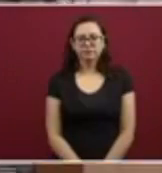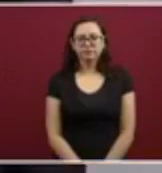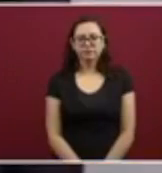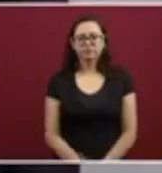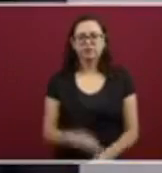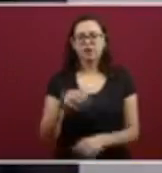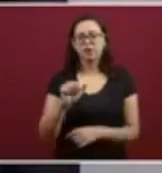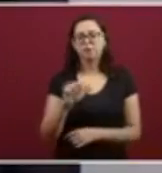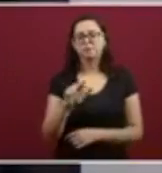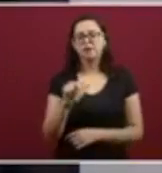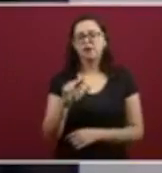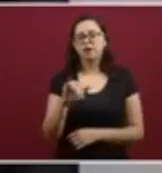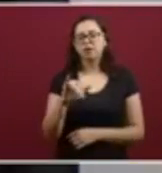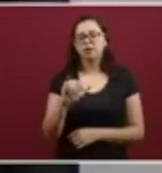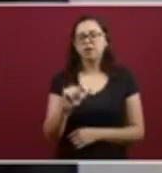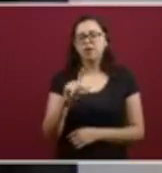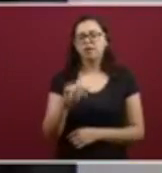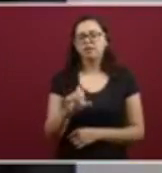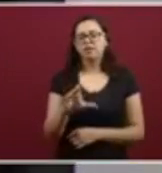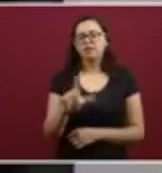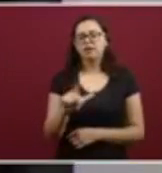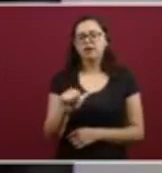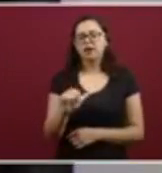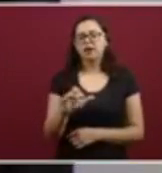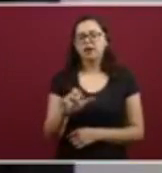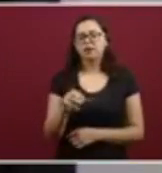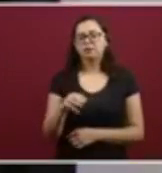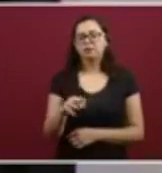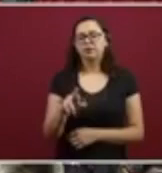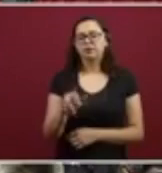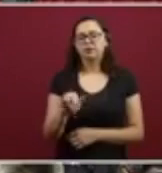María del Carmen Rivera Pérez.